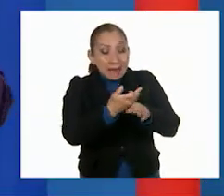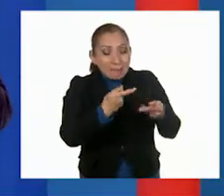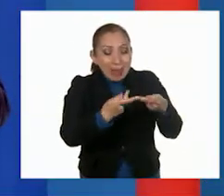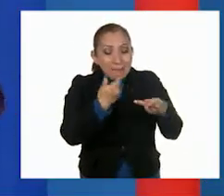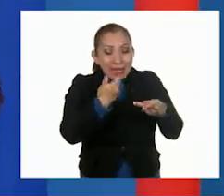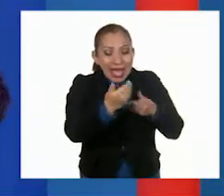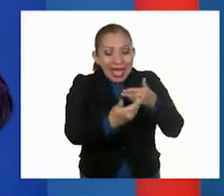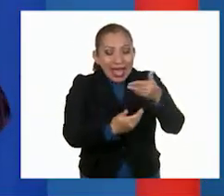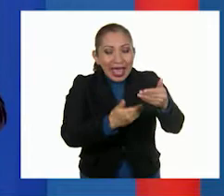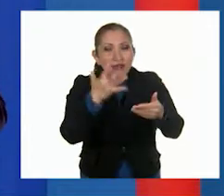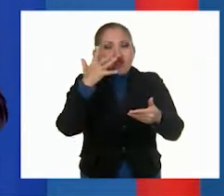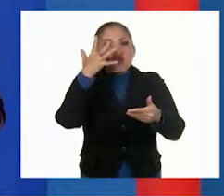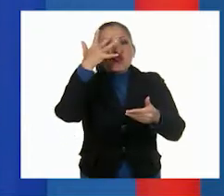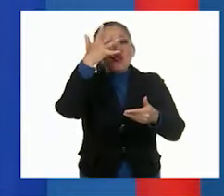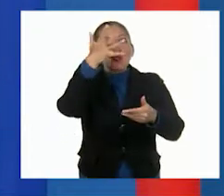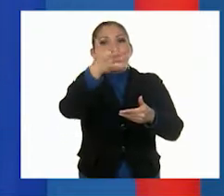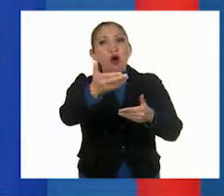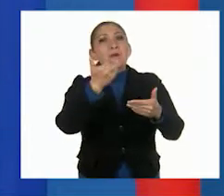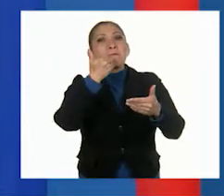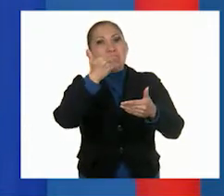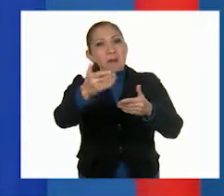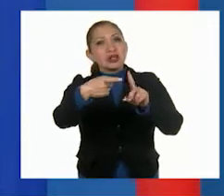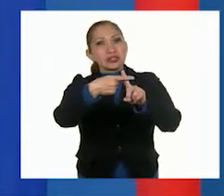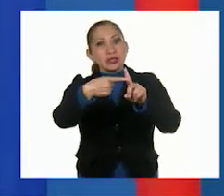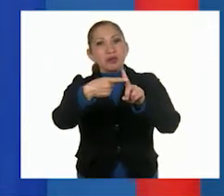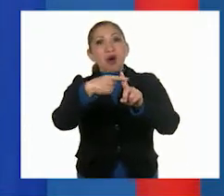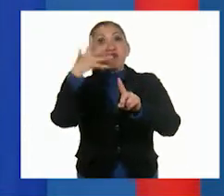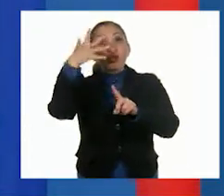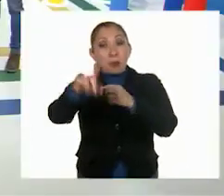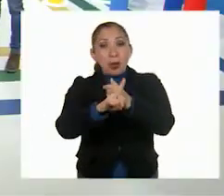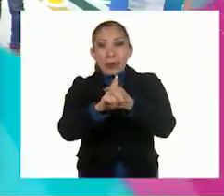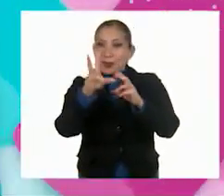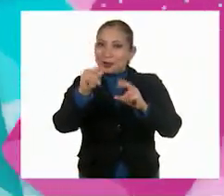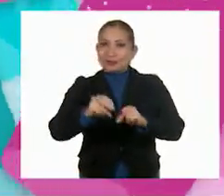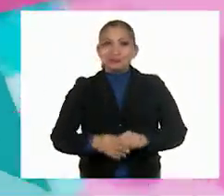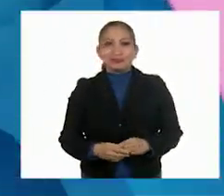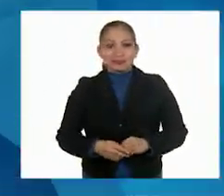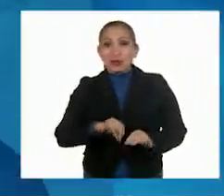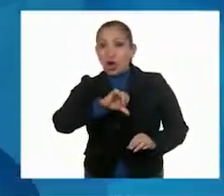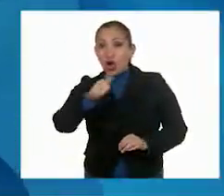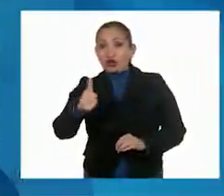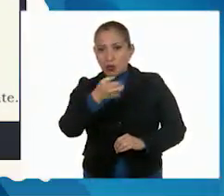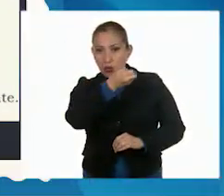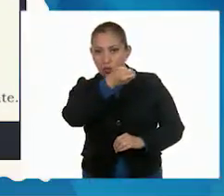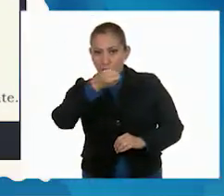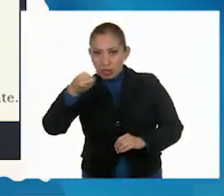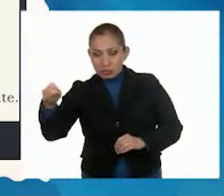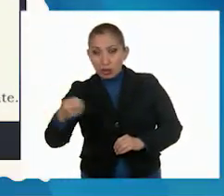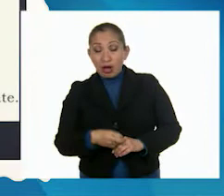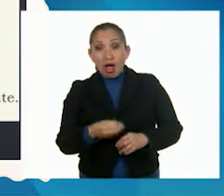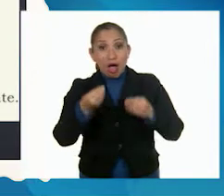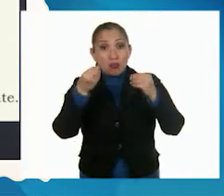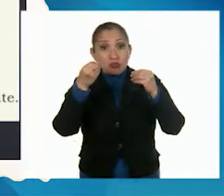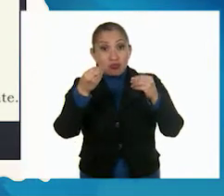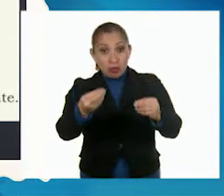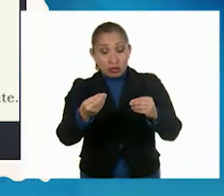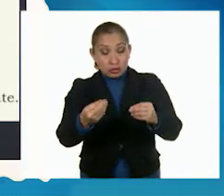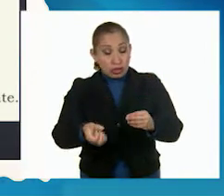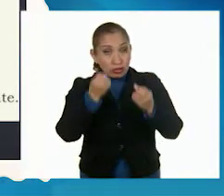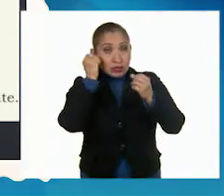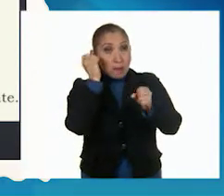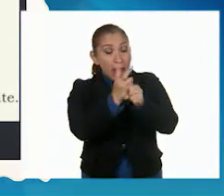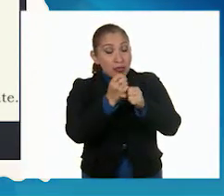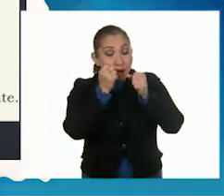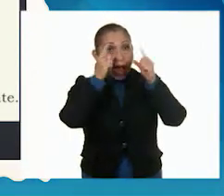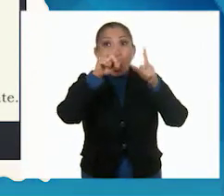sea bueno y que eso nos regrese. Así es. ¿Ah? Otro de los refranes sería, no por mucho madrugar, amanece